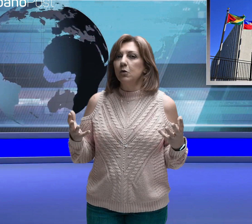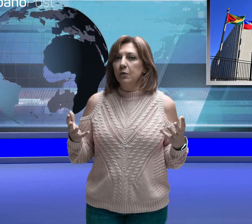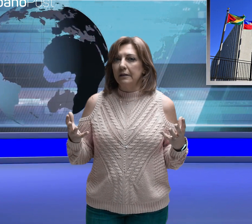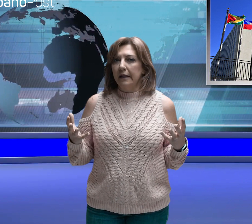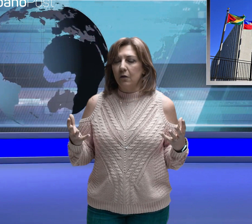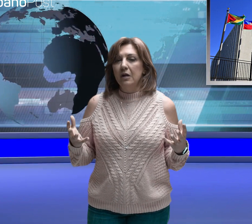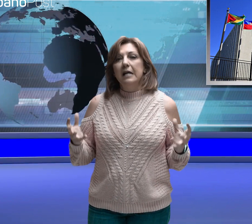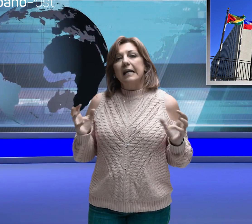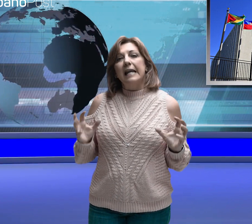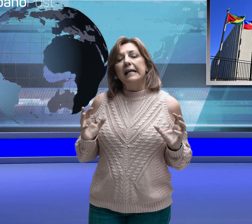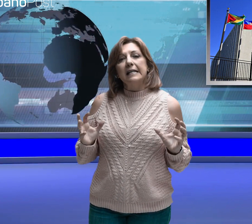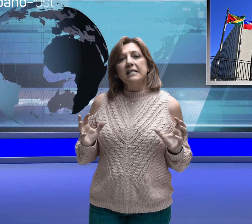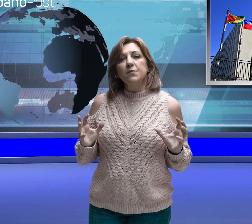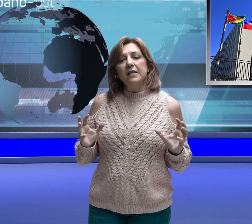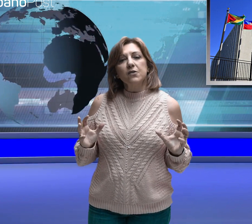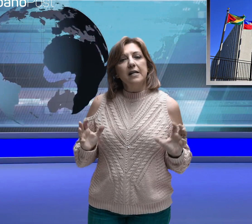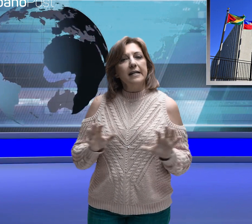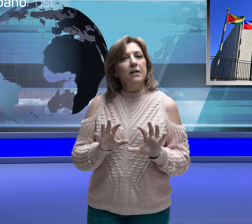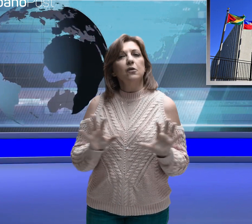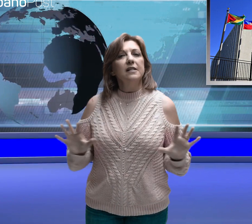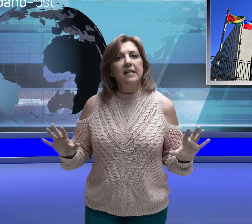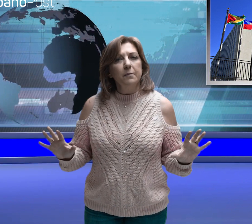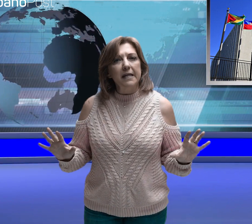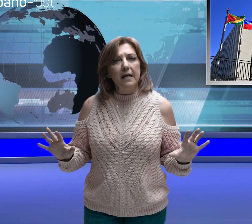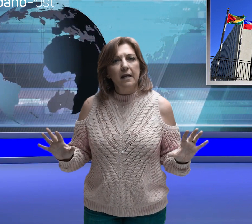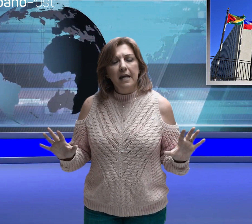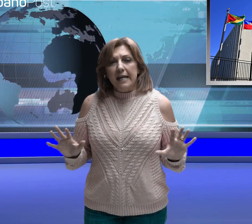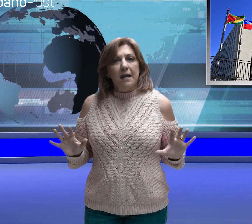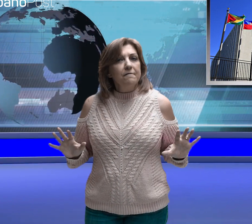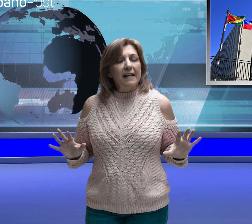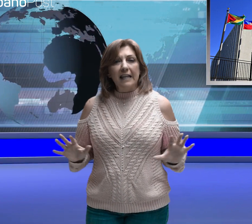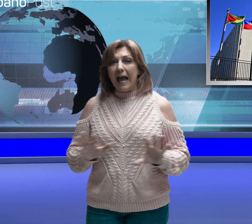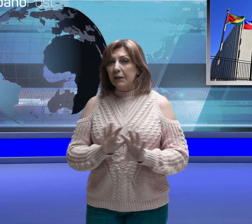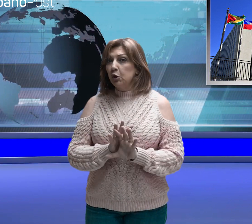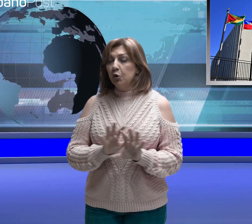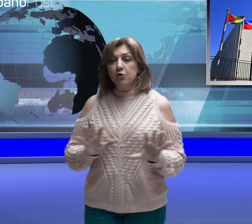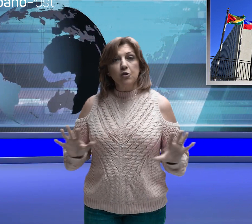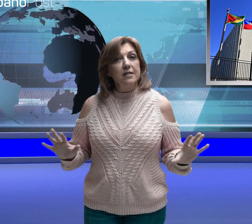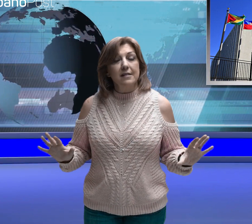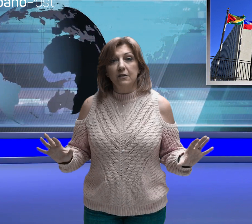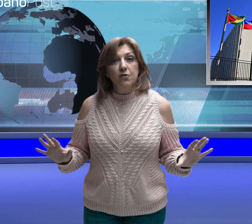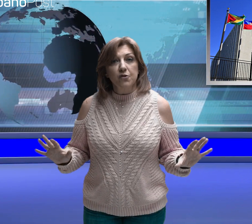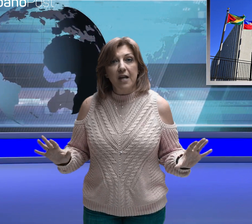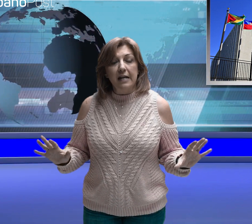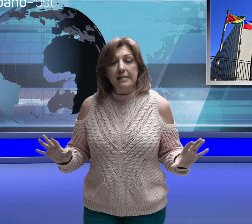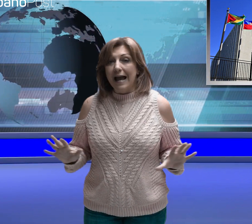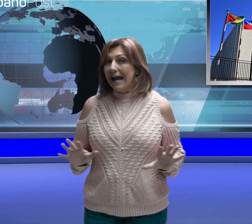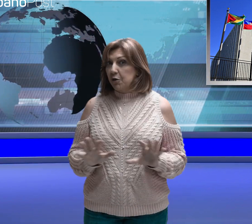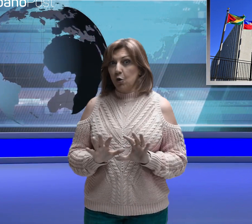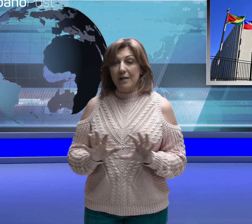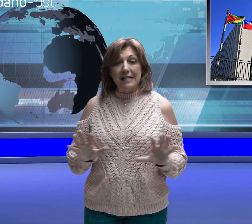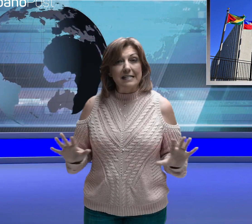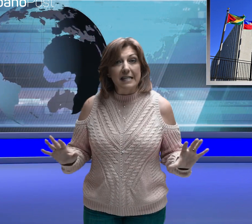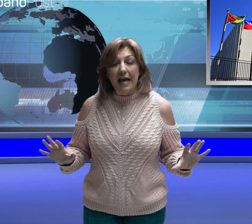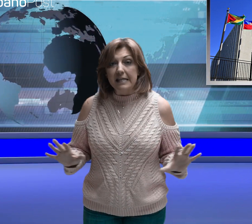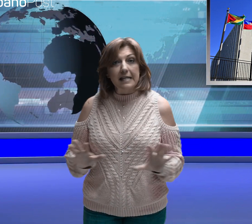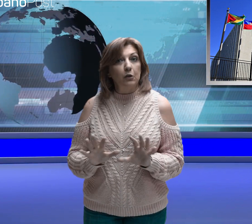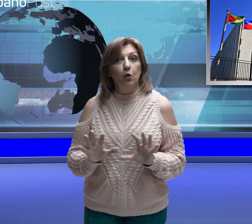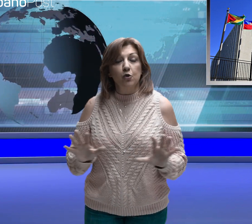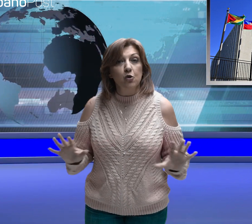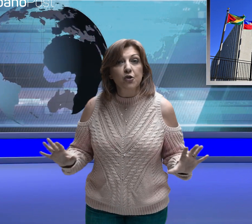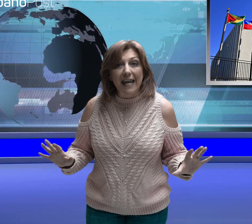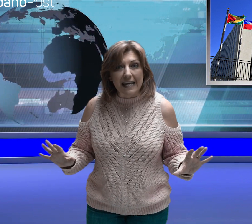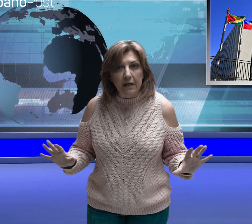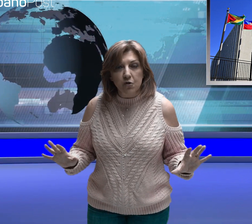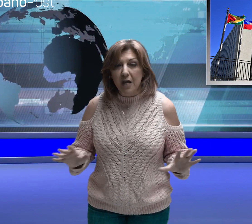ante el mundo entero que la crisis venezolana no discrimina, que afecta a todos los estratos sociales, a todas las edades,